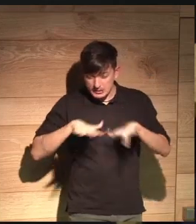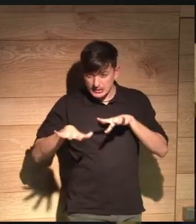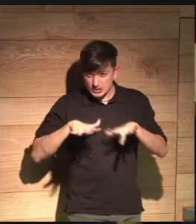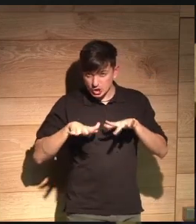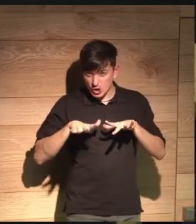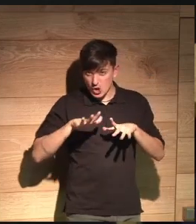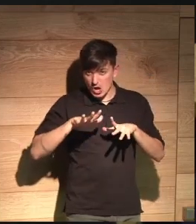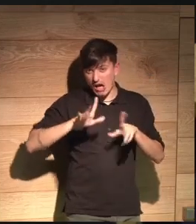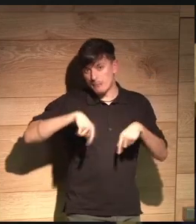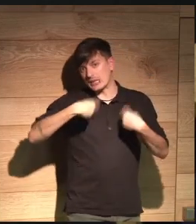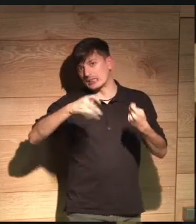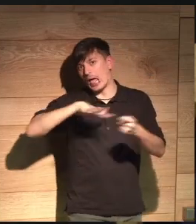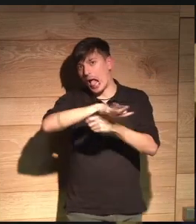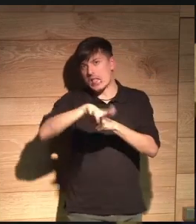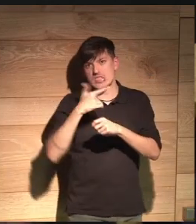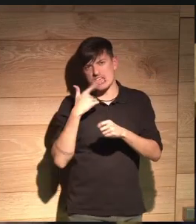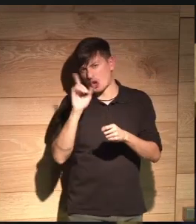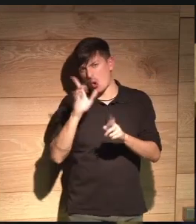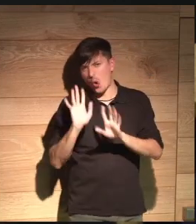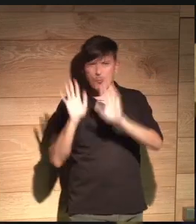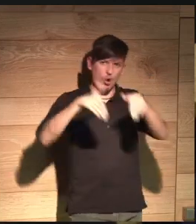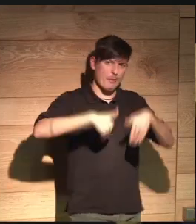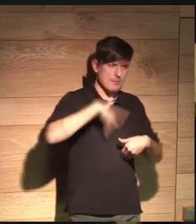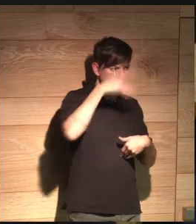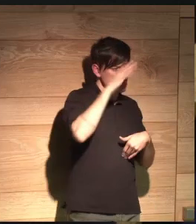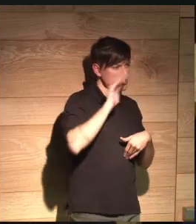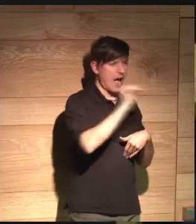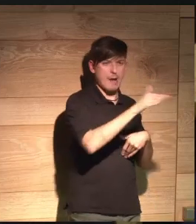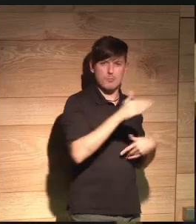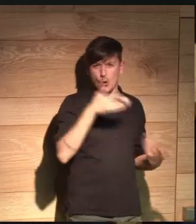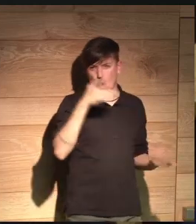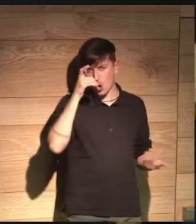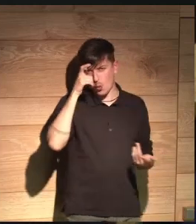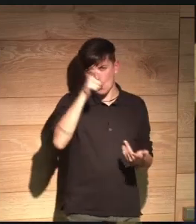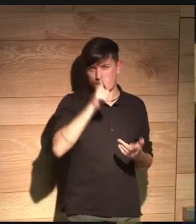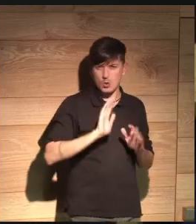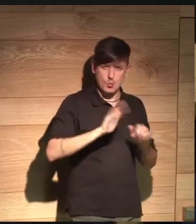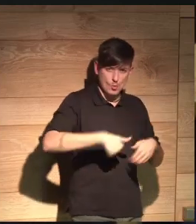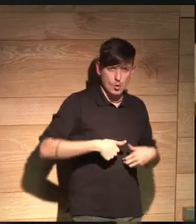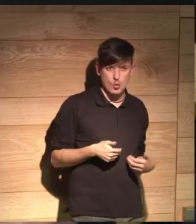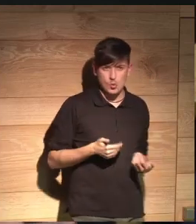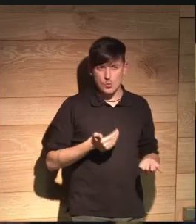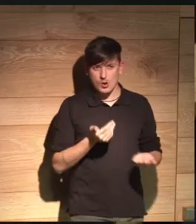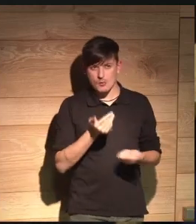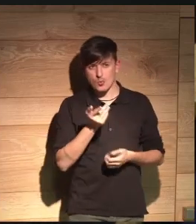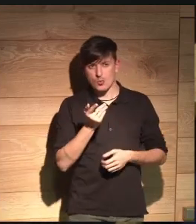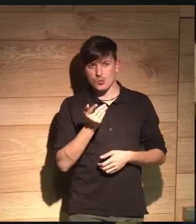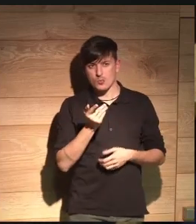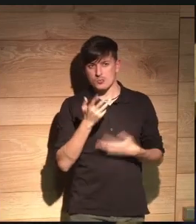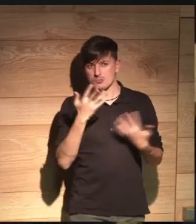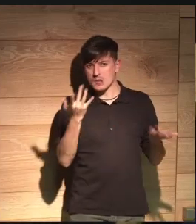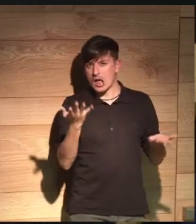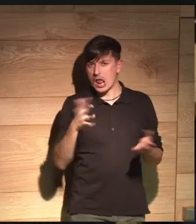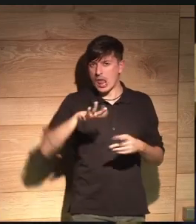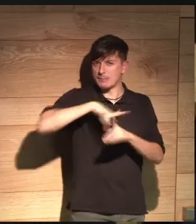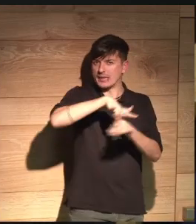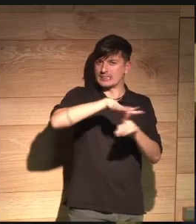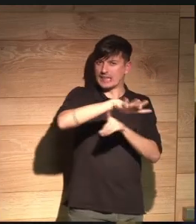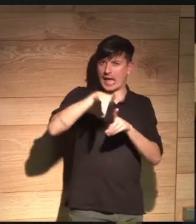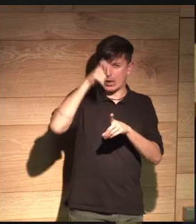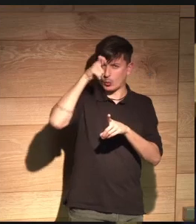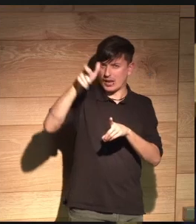ambientalista que dice no vámonos al campo vamos a la ciudad al ambiente rural y